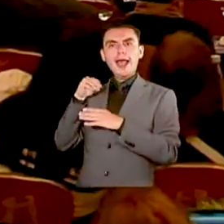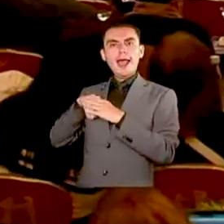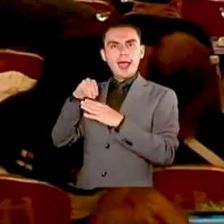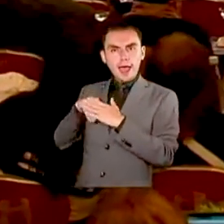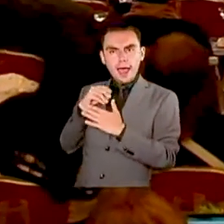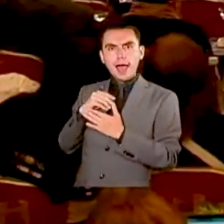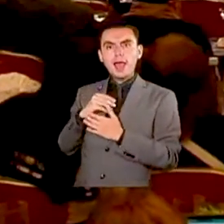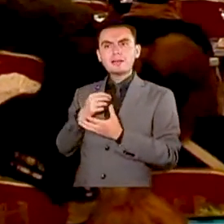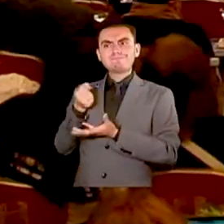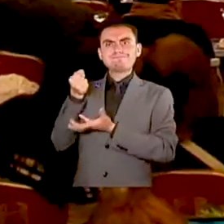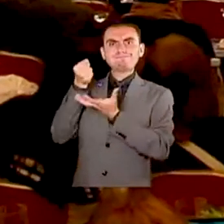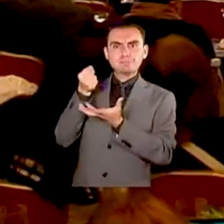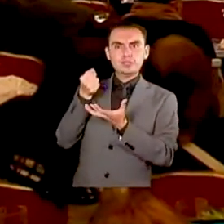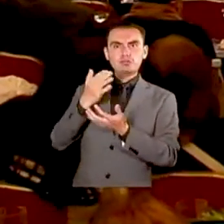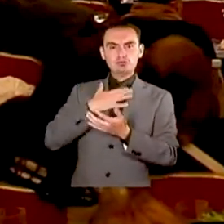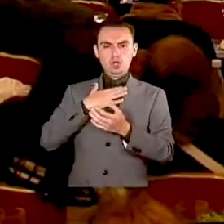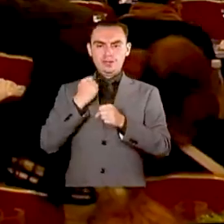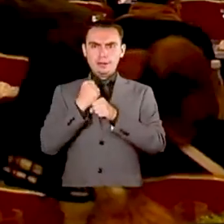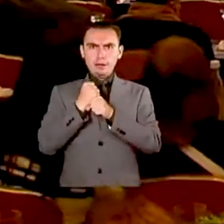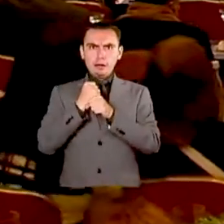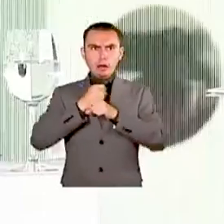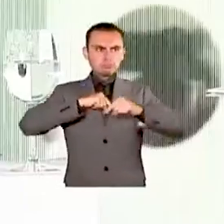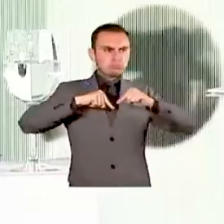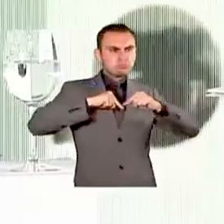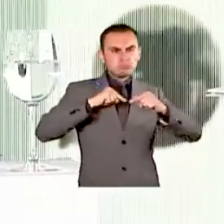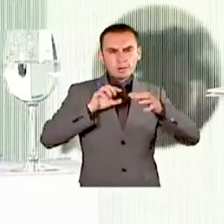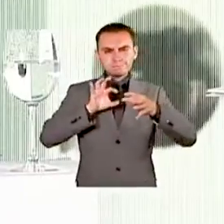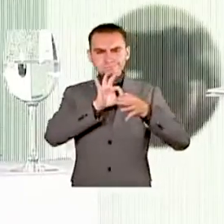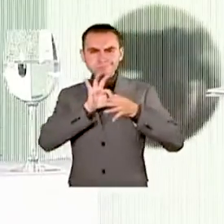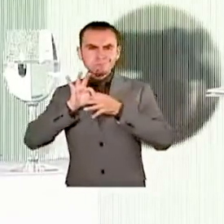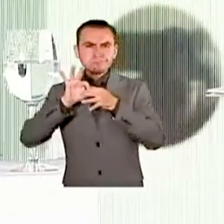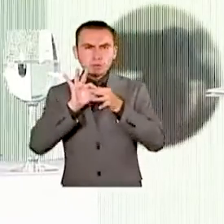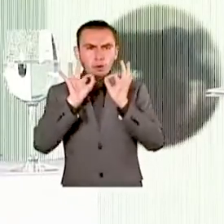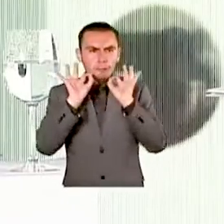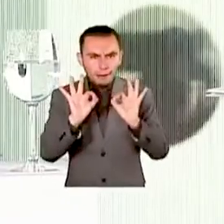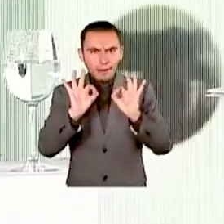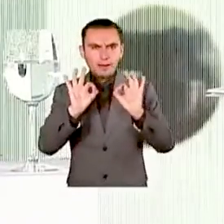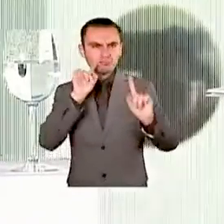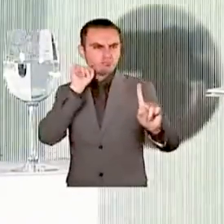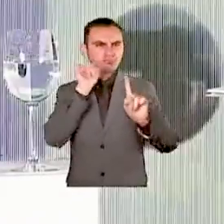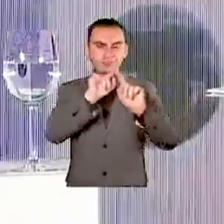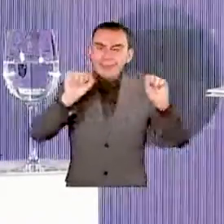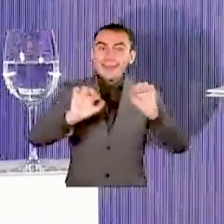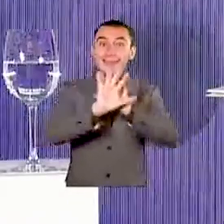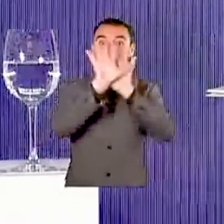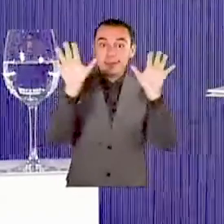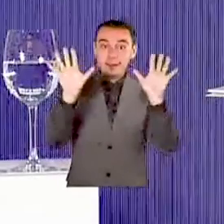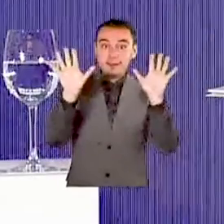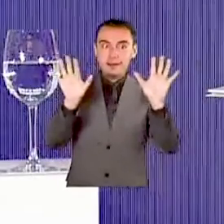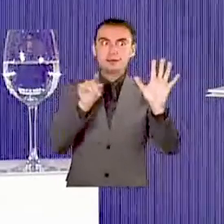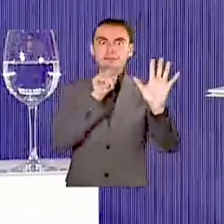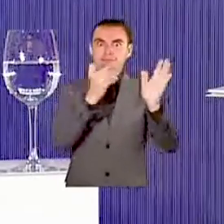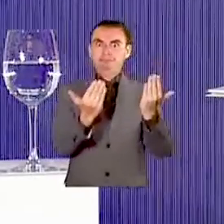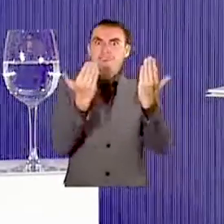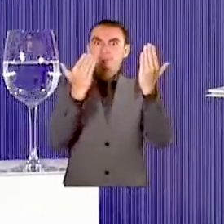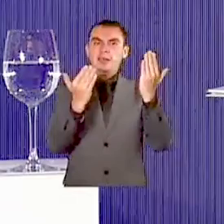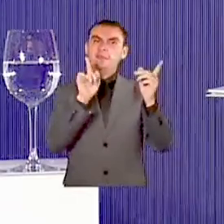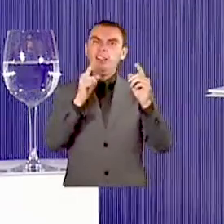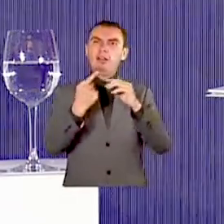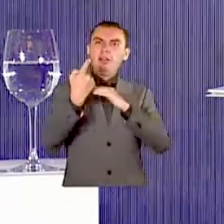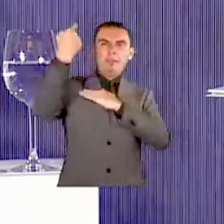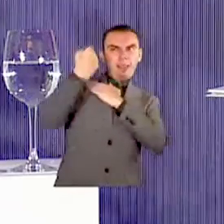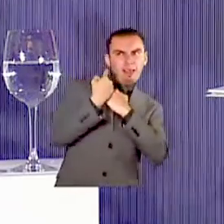y en personal cuando trabajamos coordinadamente con una dirección clara, pero una dirección que no es jerárquica e